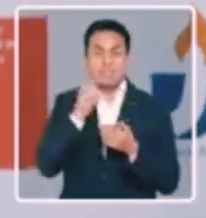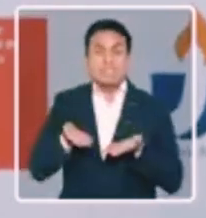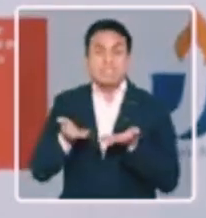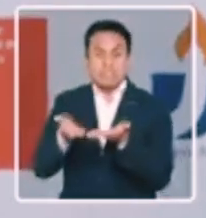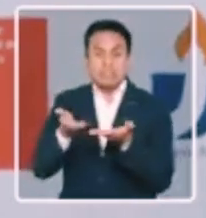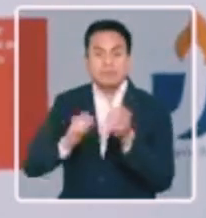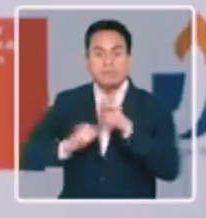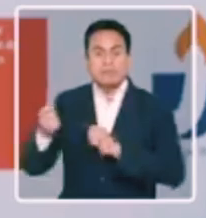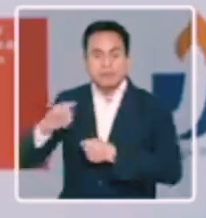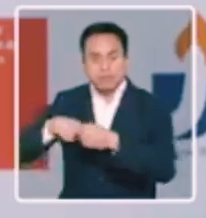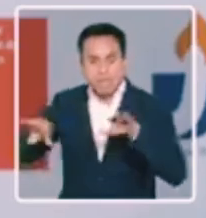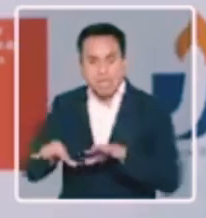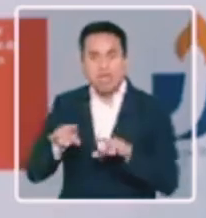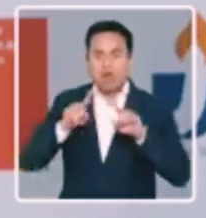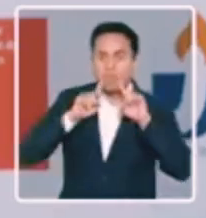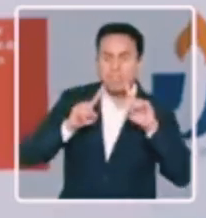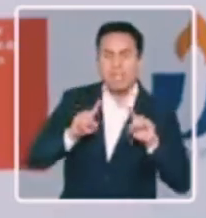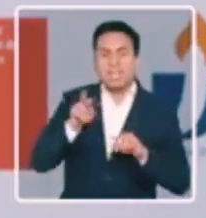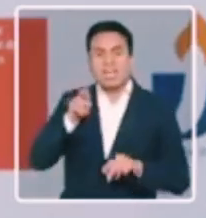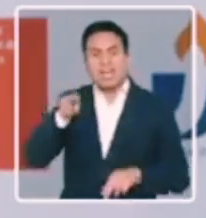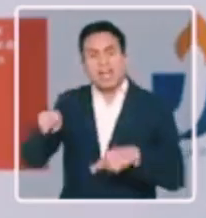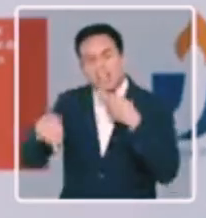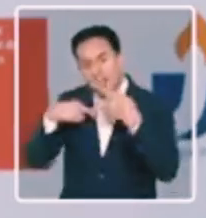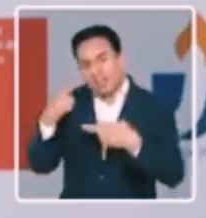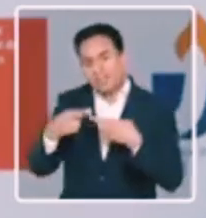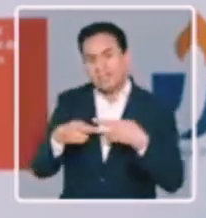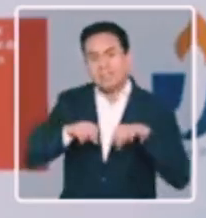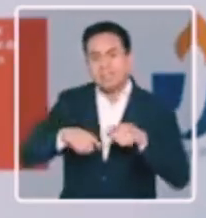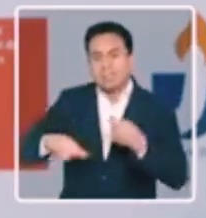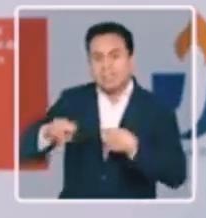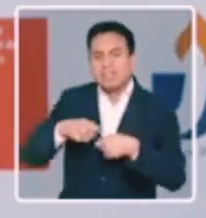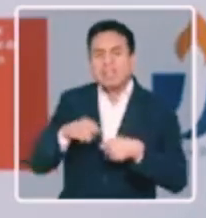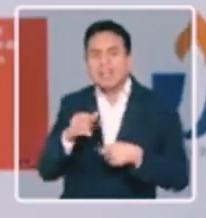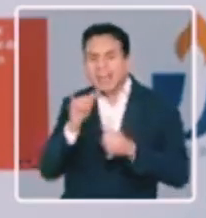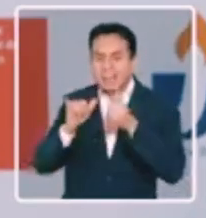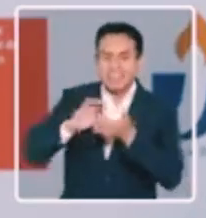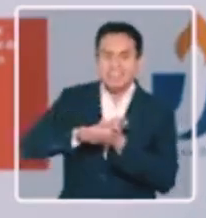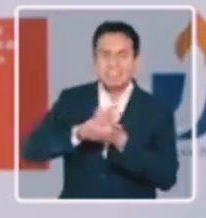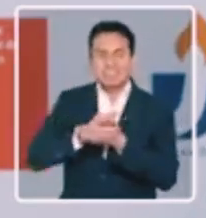para las pymes familiares los hoteles los restauranes los carritos los carretes